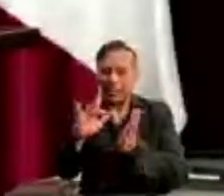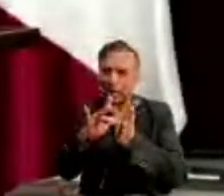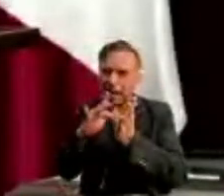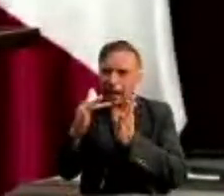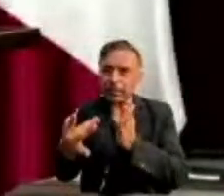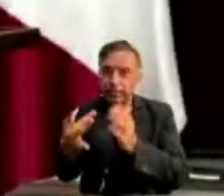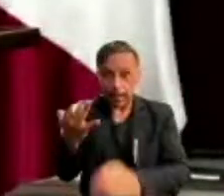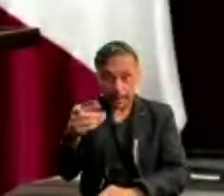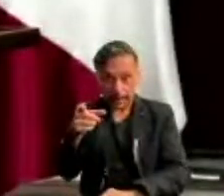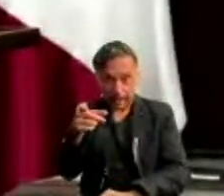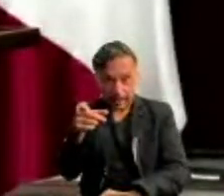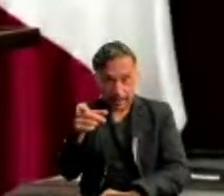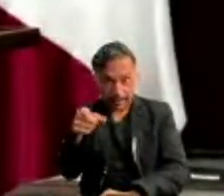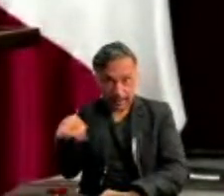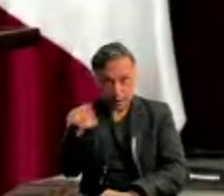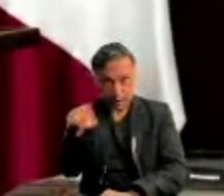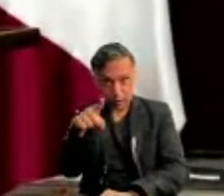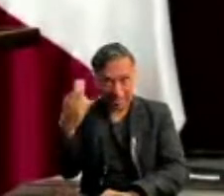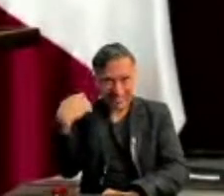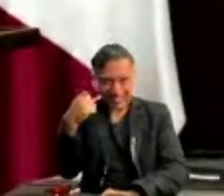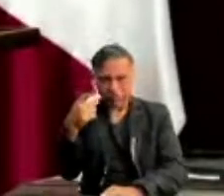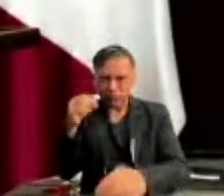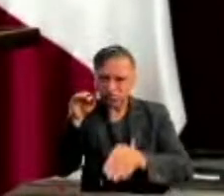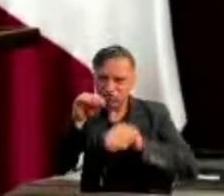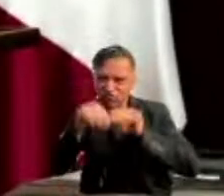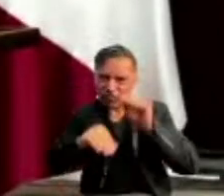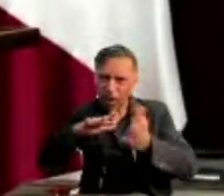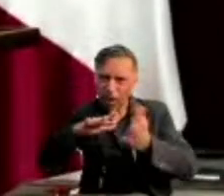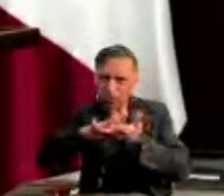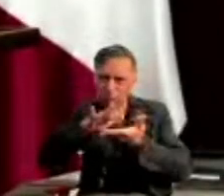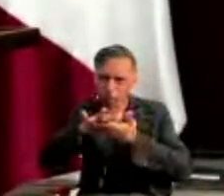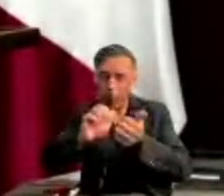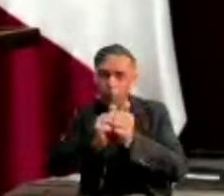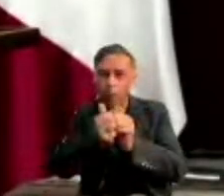erguir las instituciones que hoy tenemos.